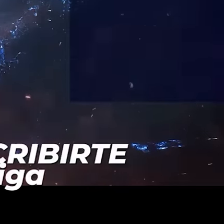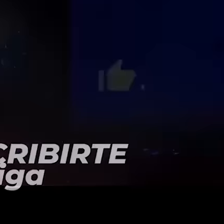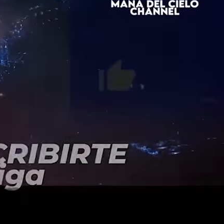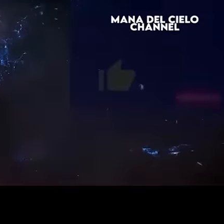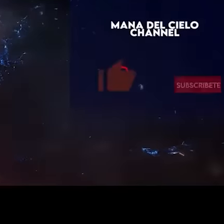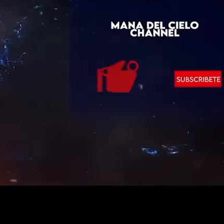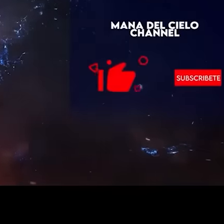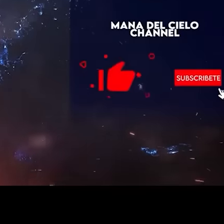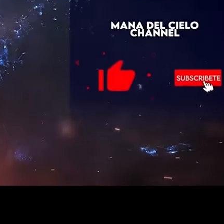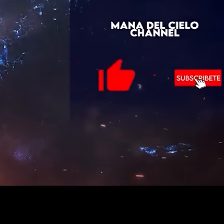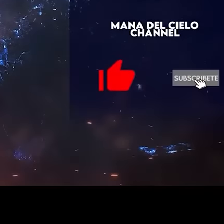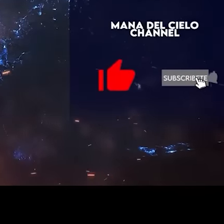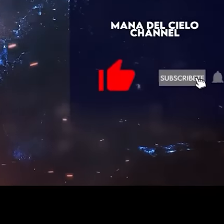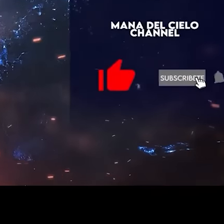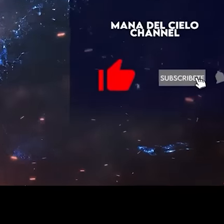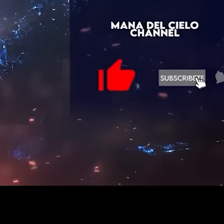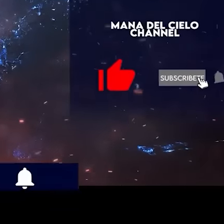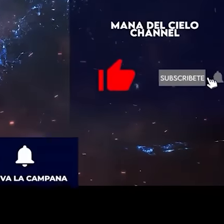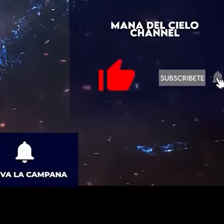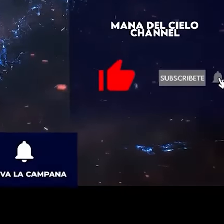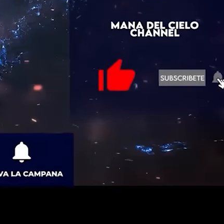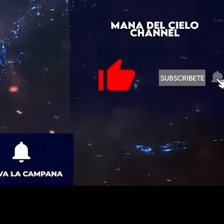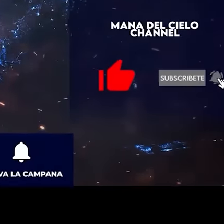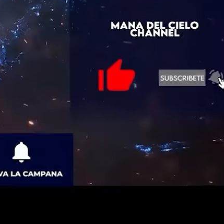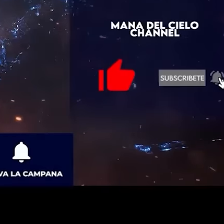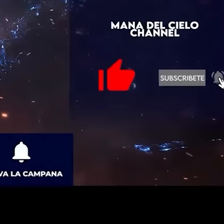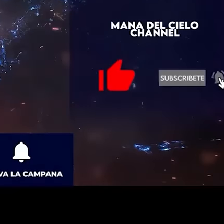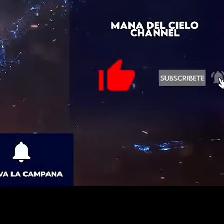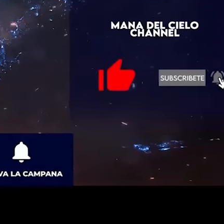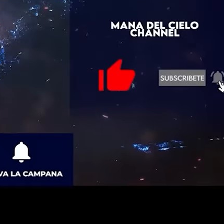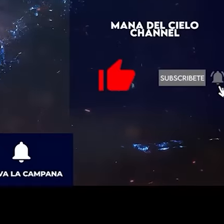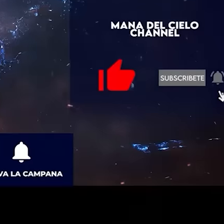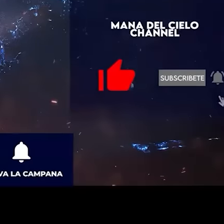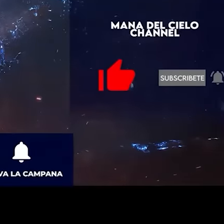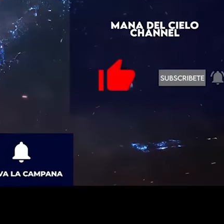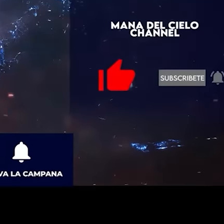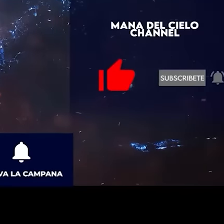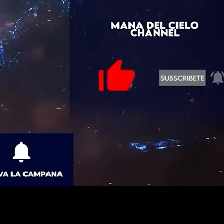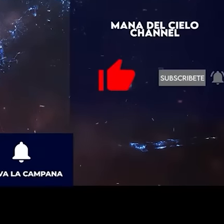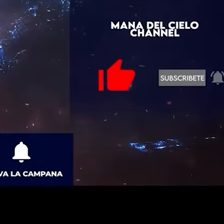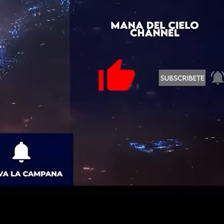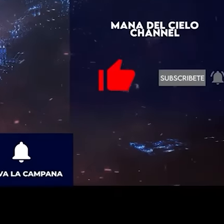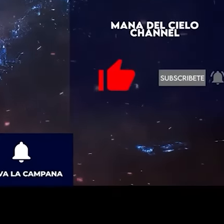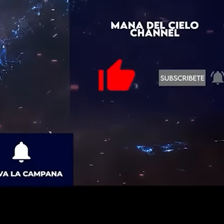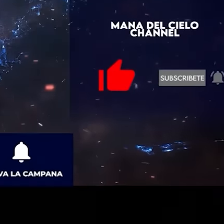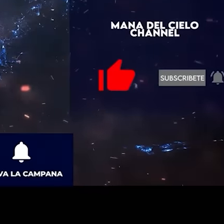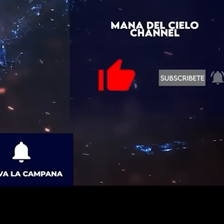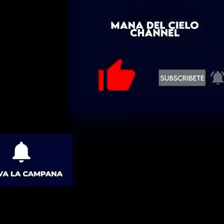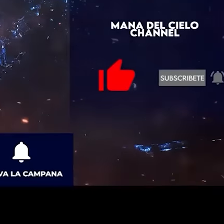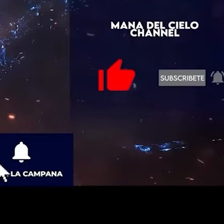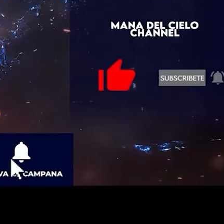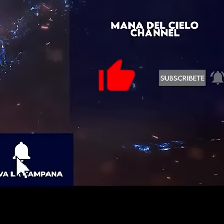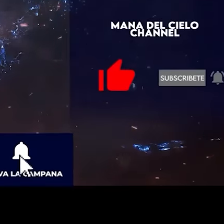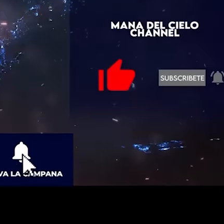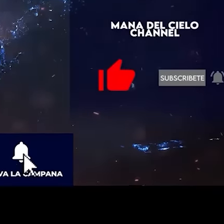bendición para cada uno de ustedes y también para cada uno de nosotros. Dios te bendiga y hasta la próxima.